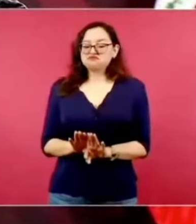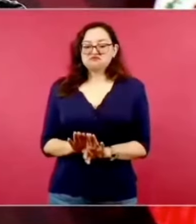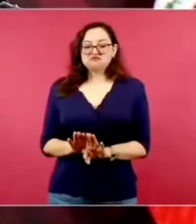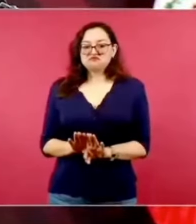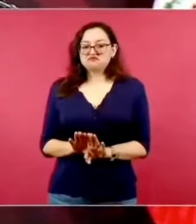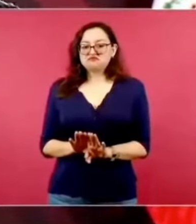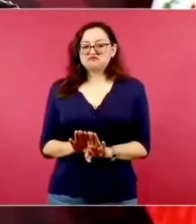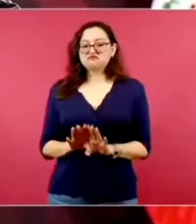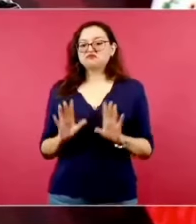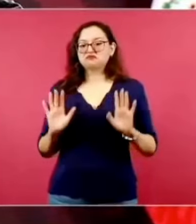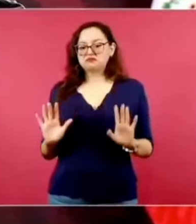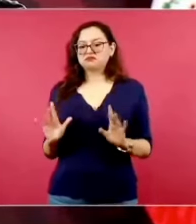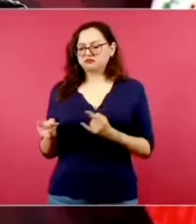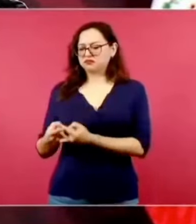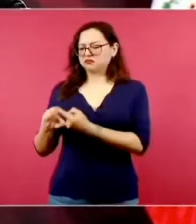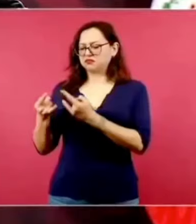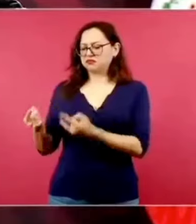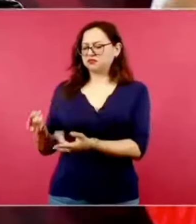es